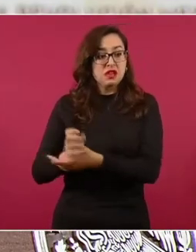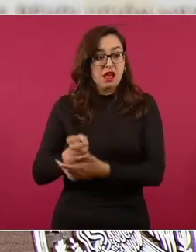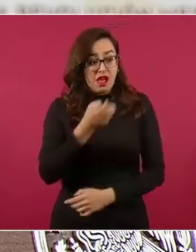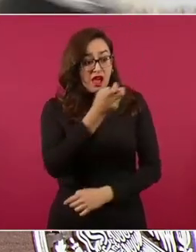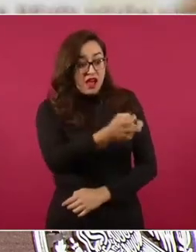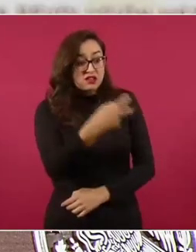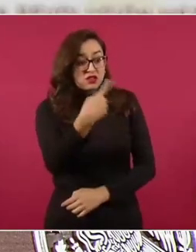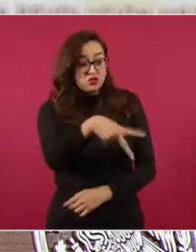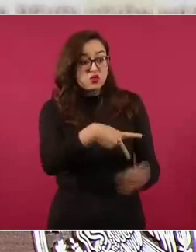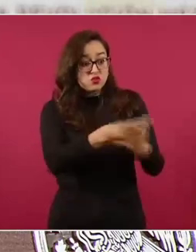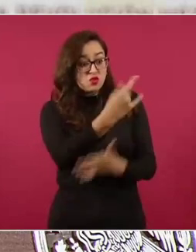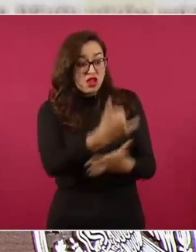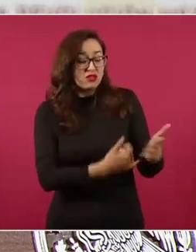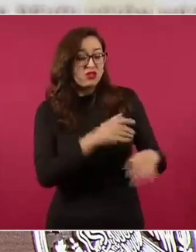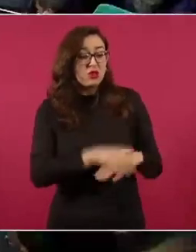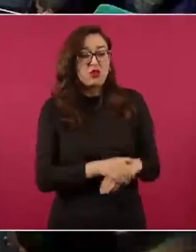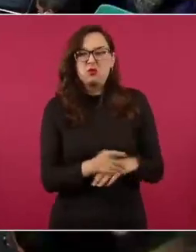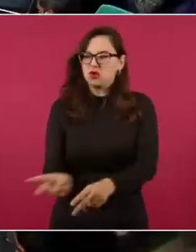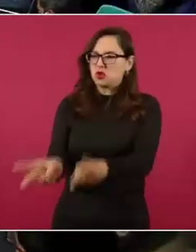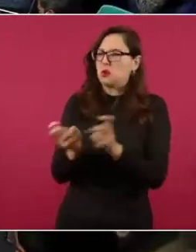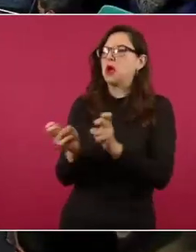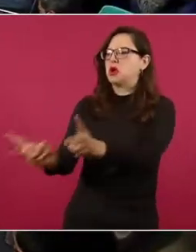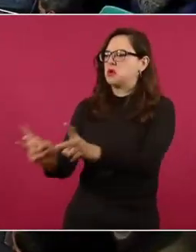el que siga el saqueo.